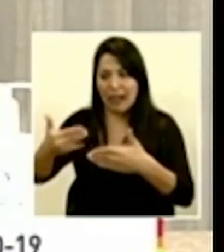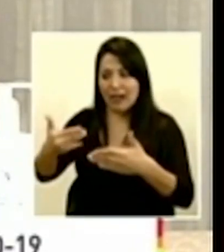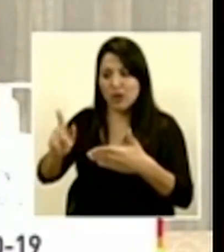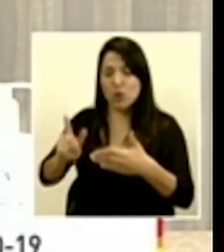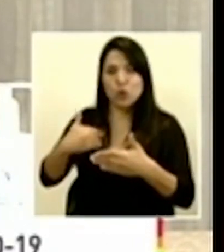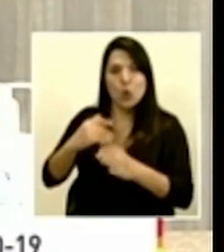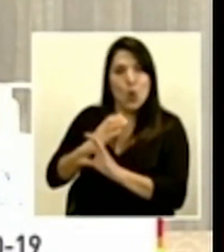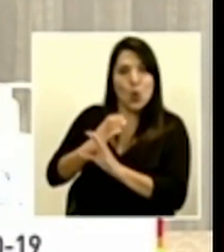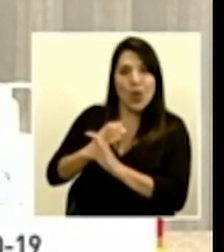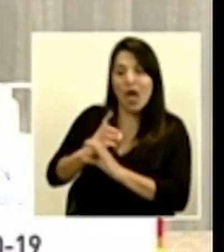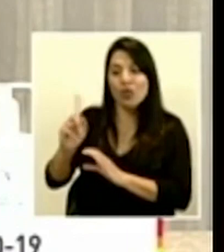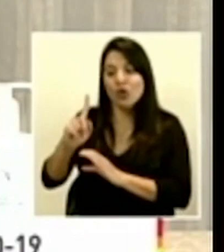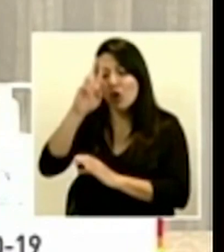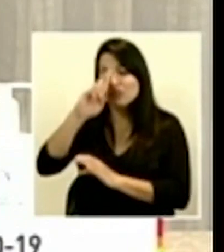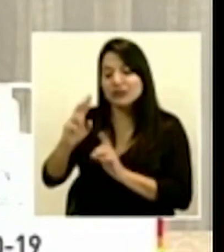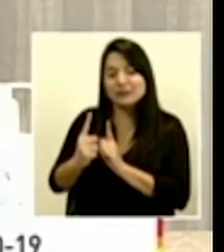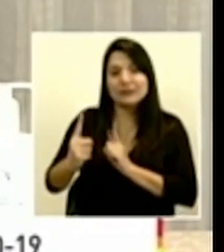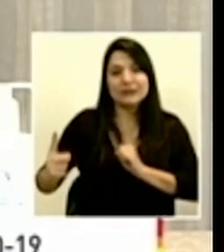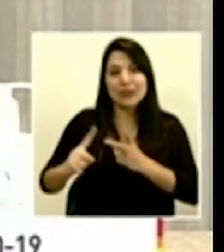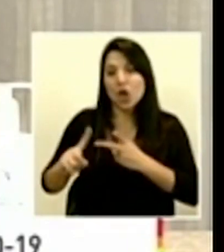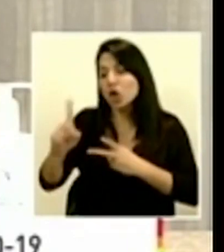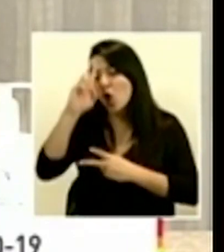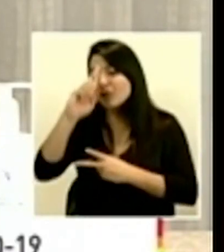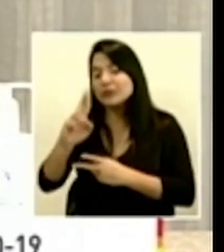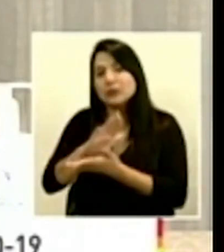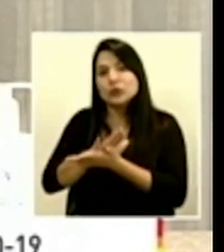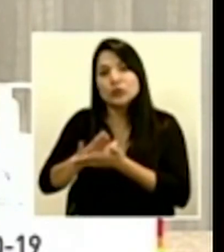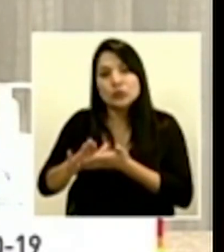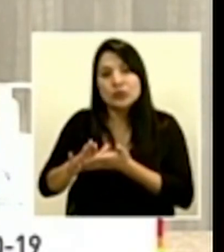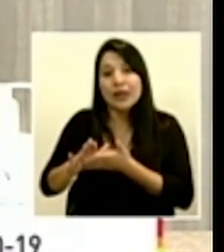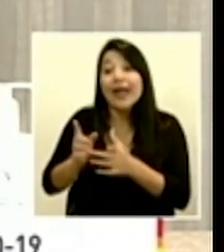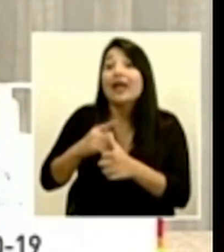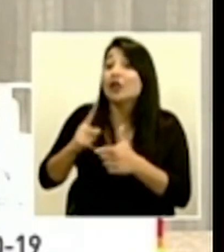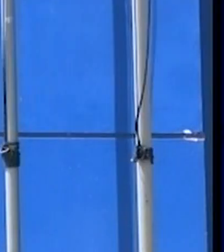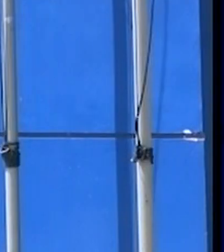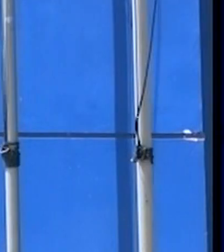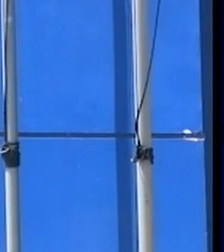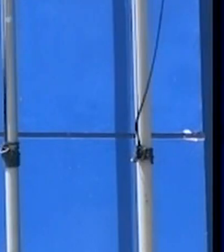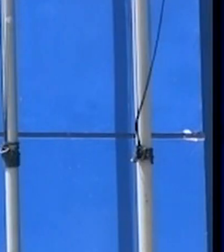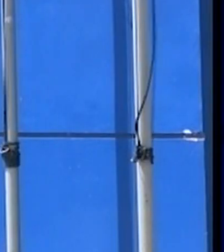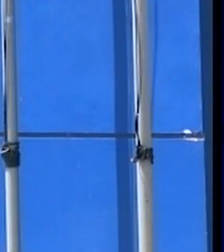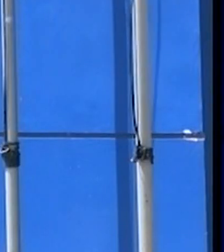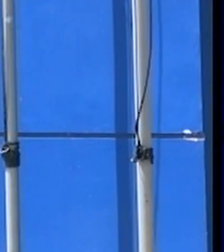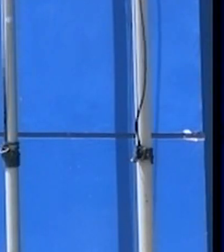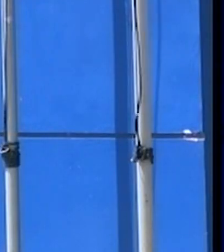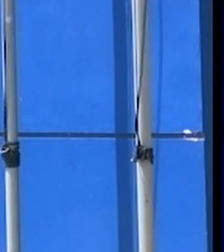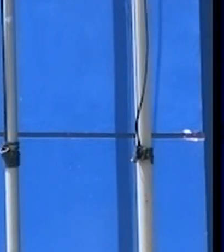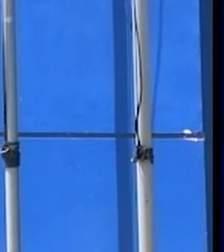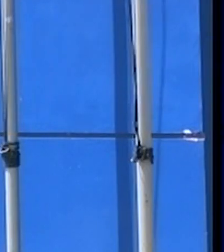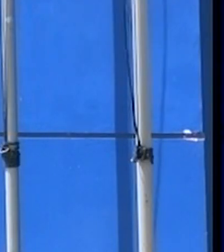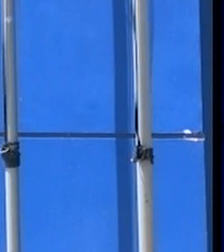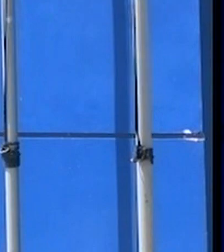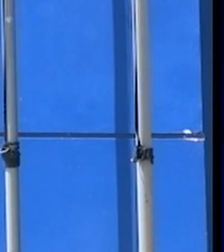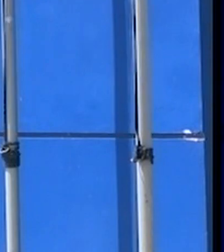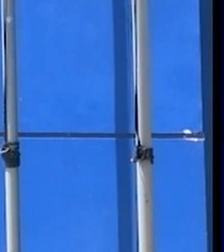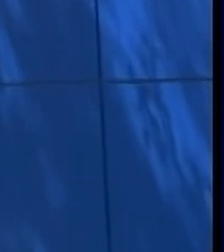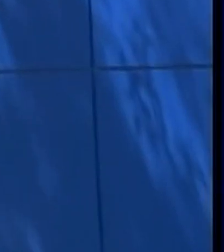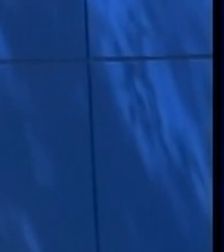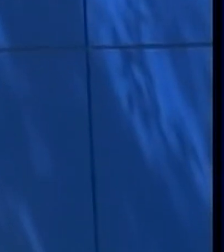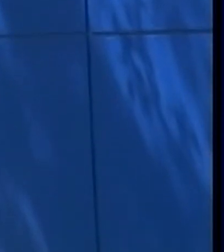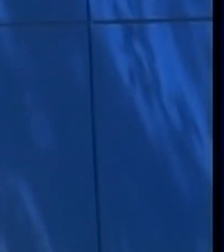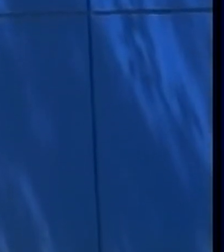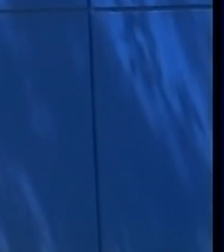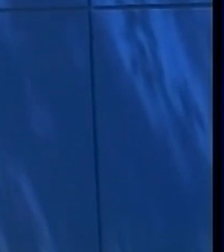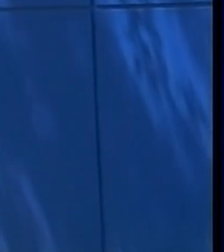de distanciamiento físico, social o de higiene, pueden haber muchas transmisiones. Por el momento, en 13 cantones no se ha